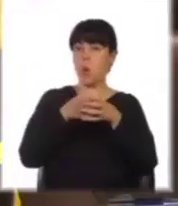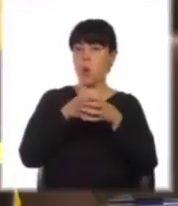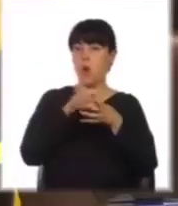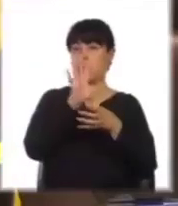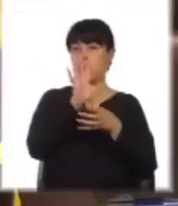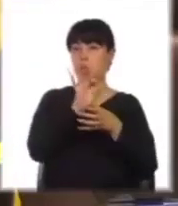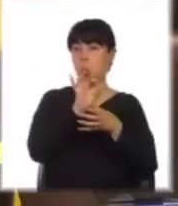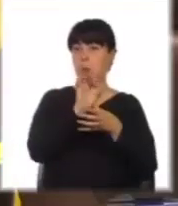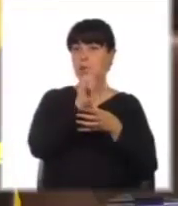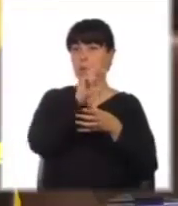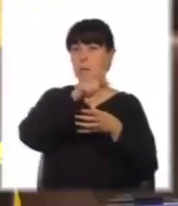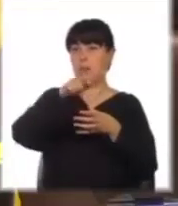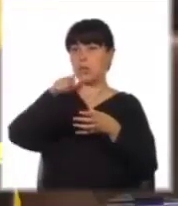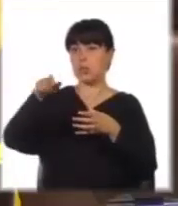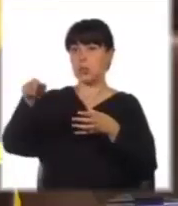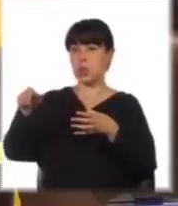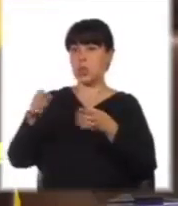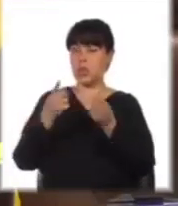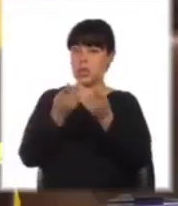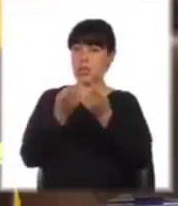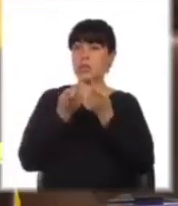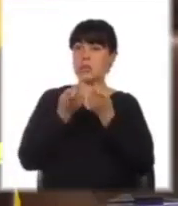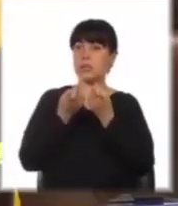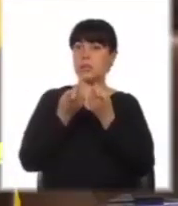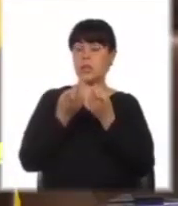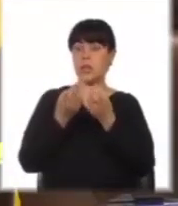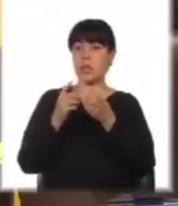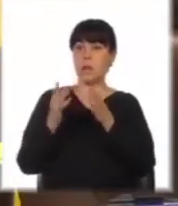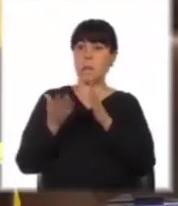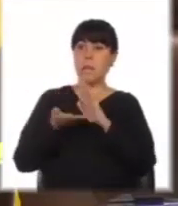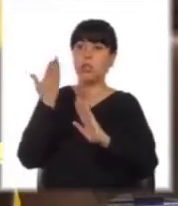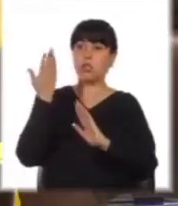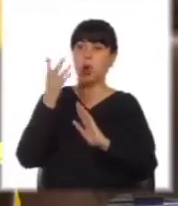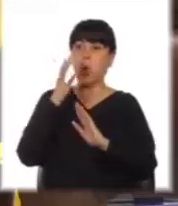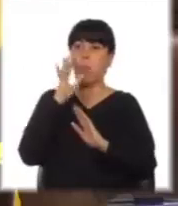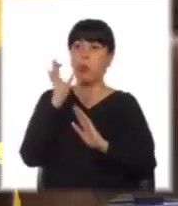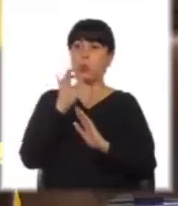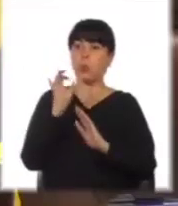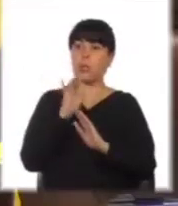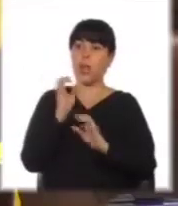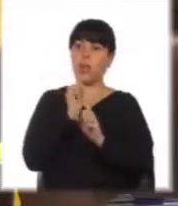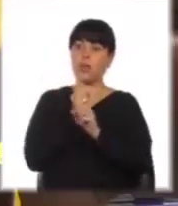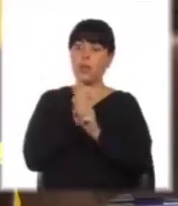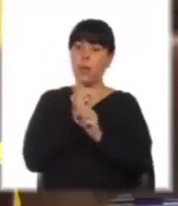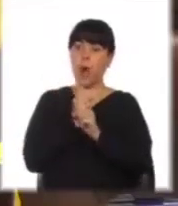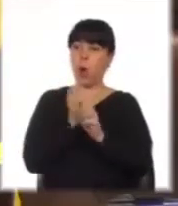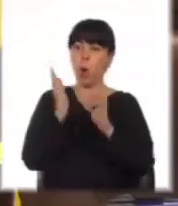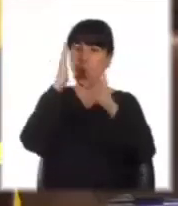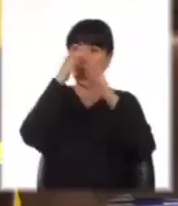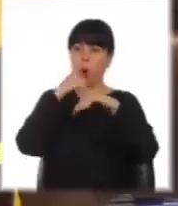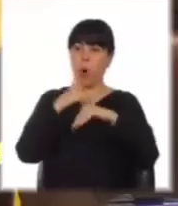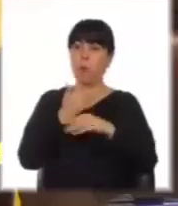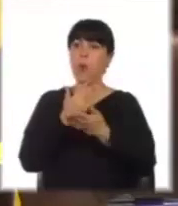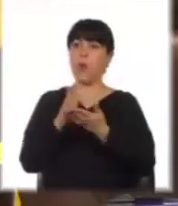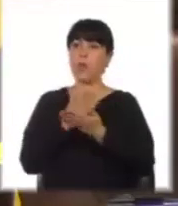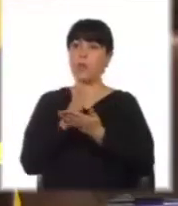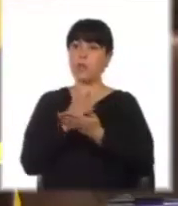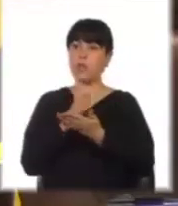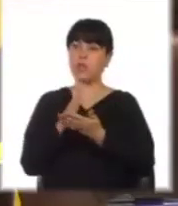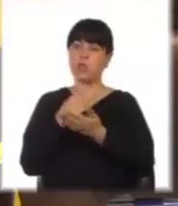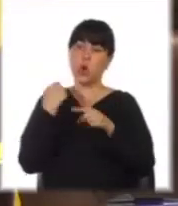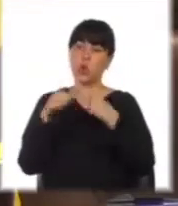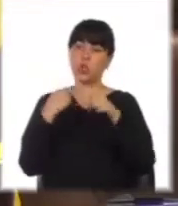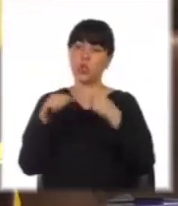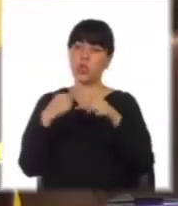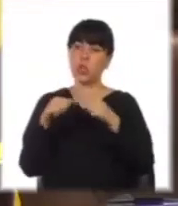necesitan y que no han tenido mayores oportunidades de trabajo y de subsistencia causadas por la misma discriminación sistemática